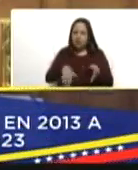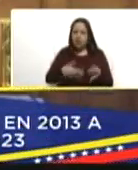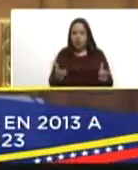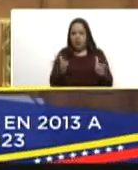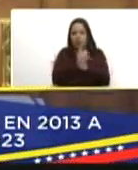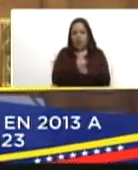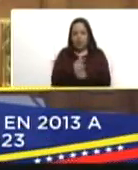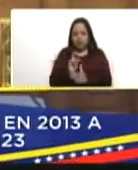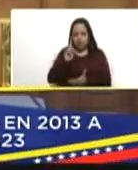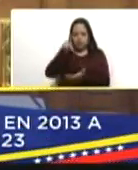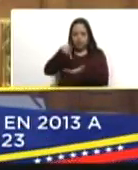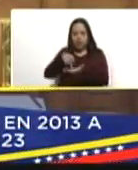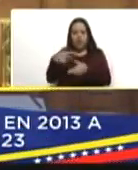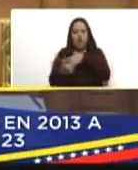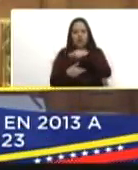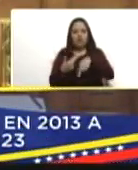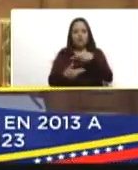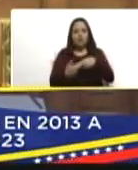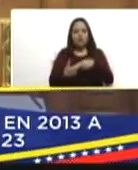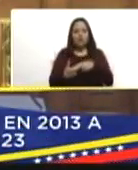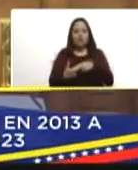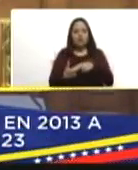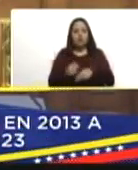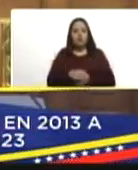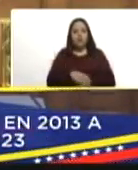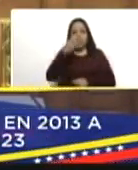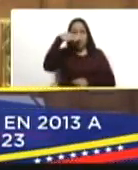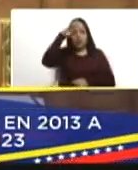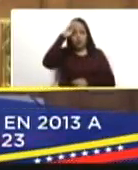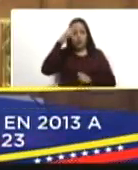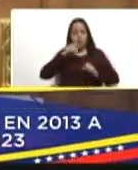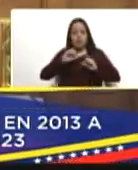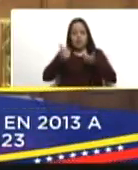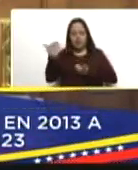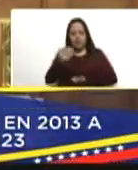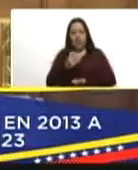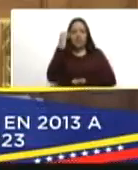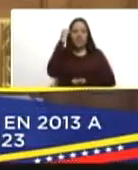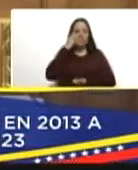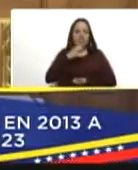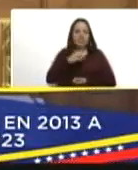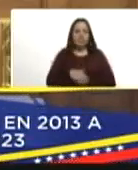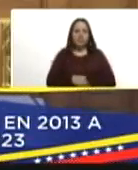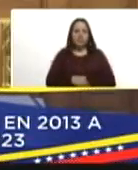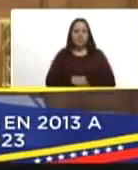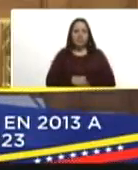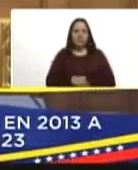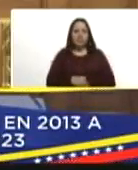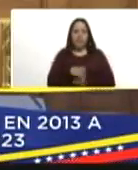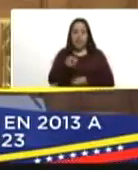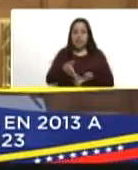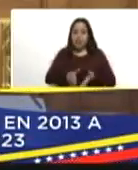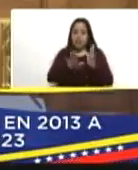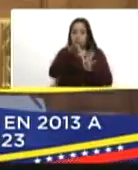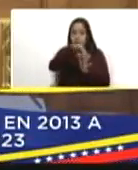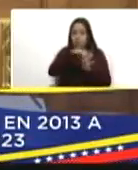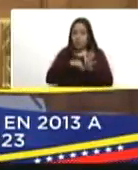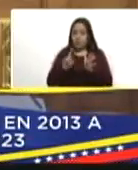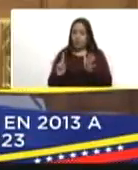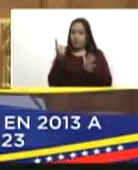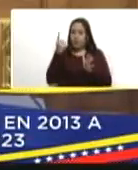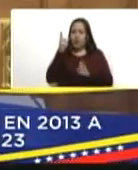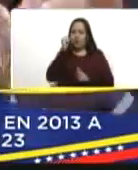tenía que llegar la revolución cubana llegar el gran Castro rus con los barbudos pero ese camino lo sembró José